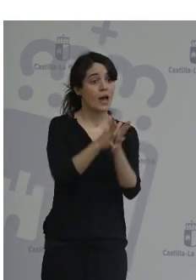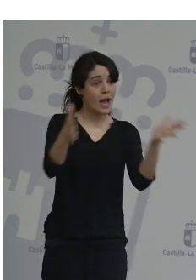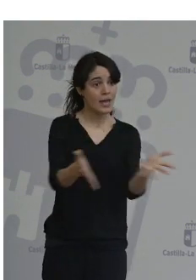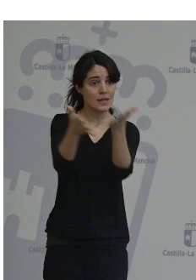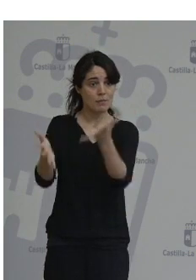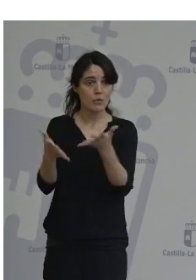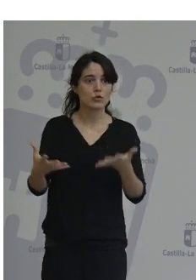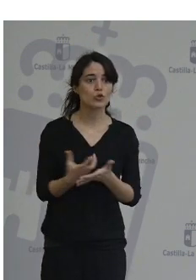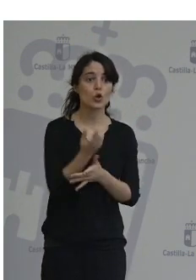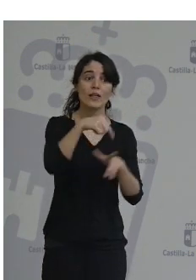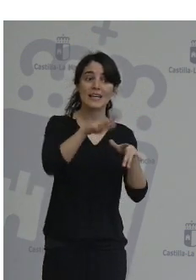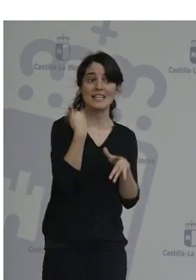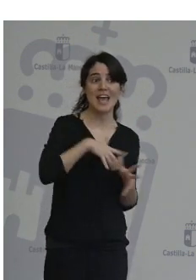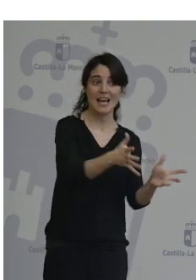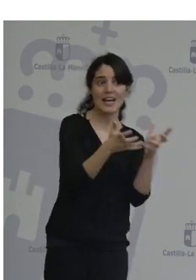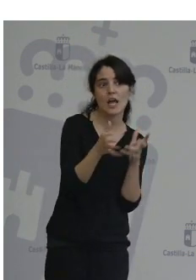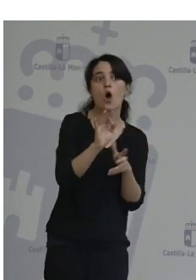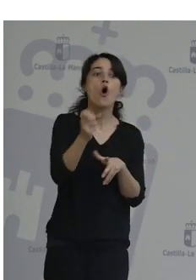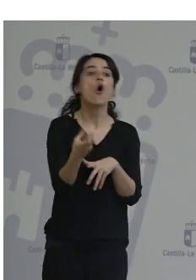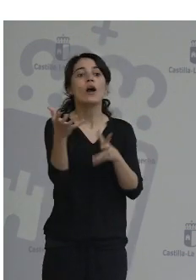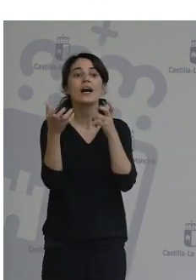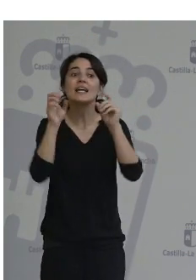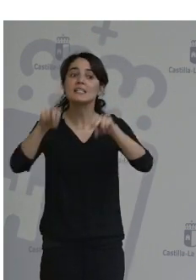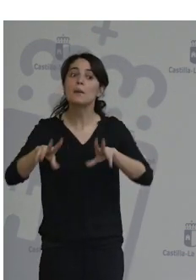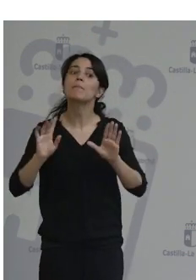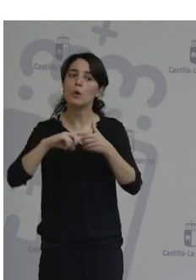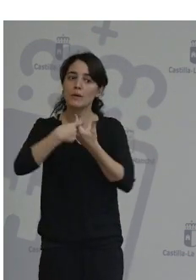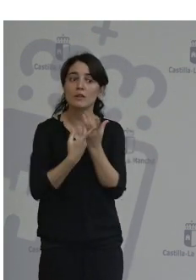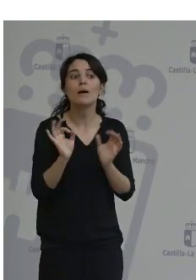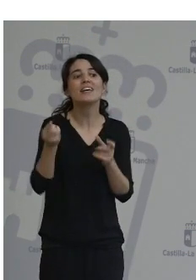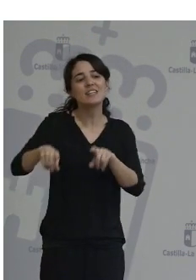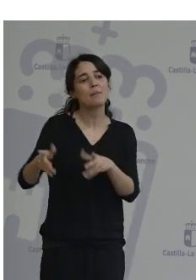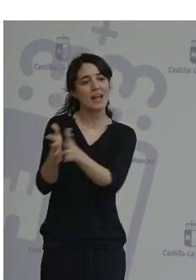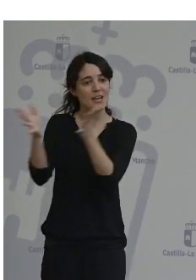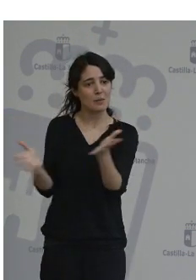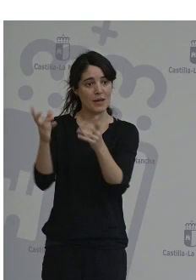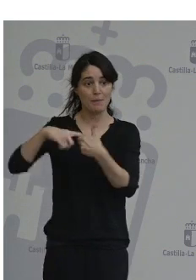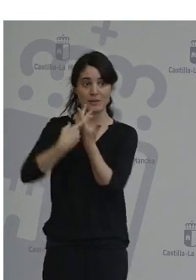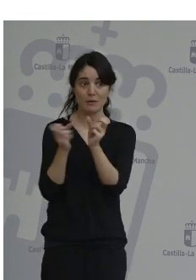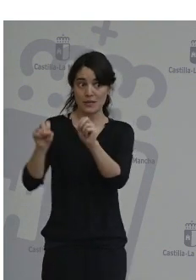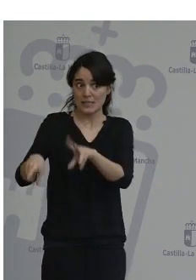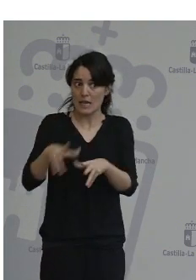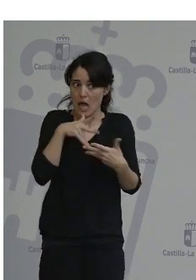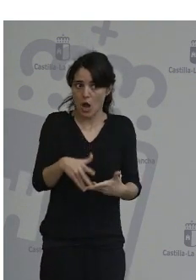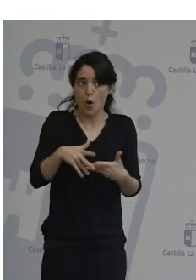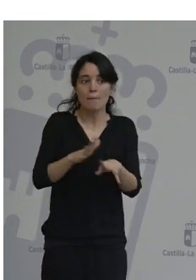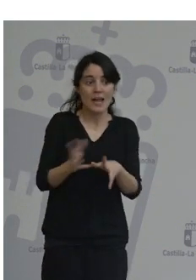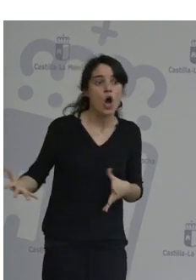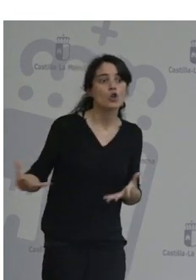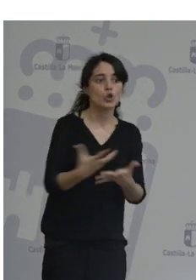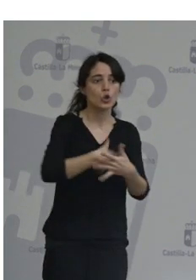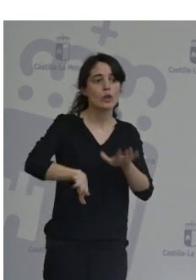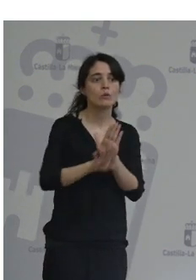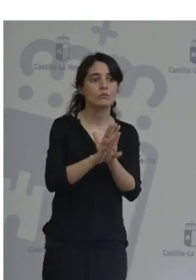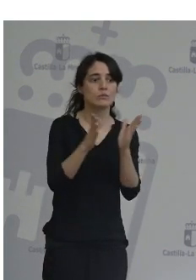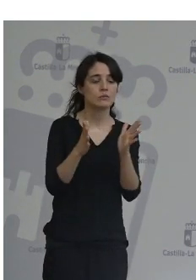a las que han ganado, a las que no han ganado y han participado, y a las que no han participado siquiera, para que sigan trabajando bien en